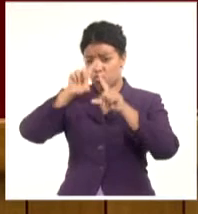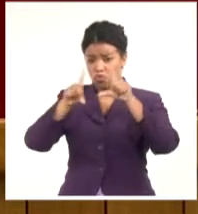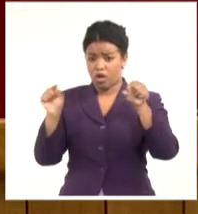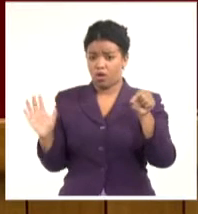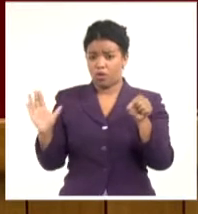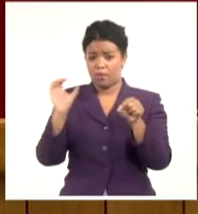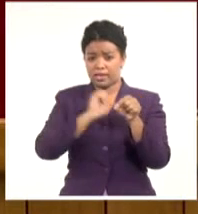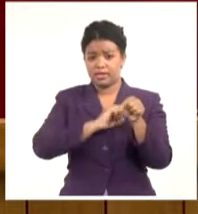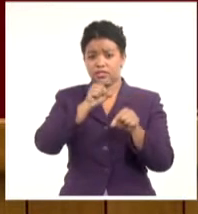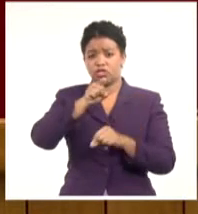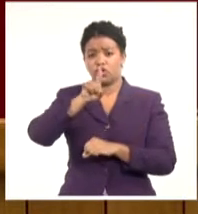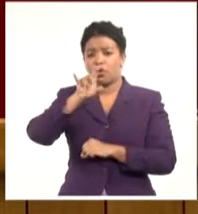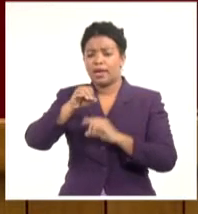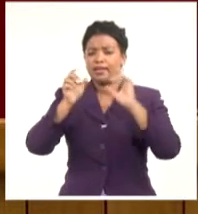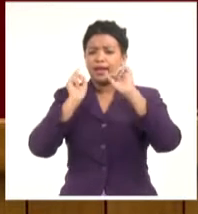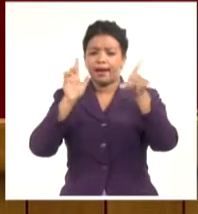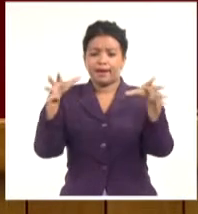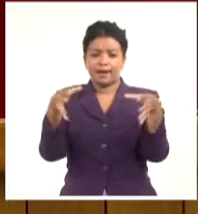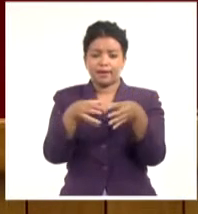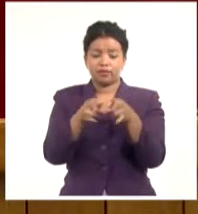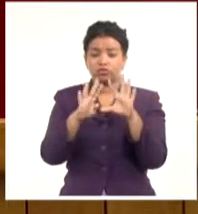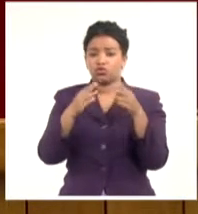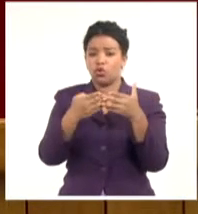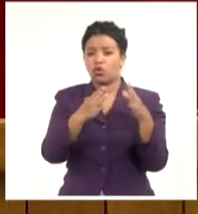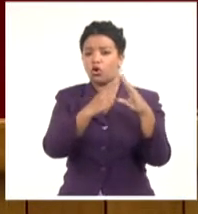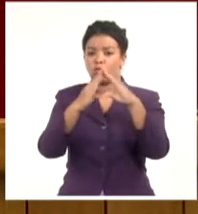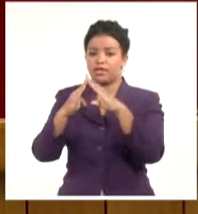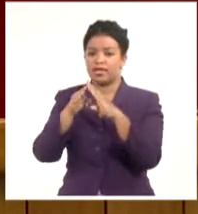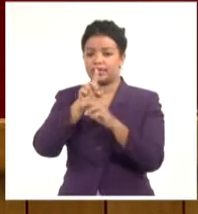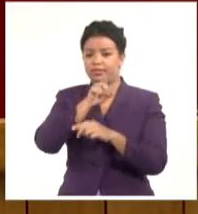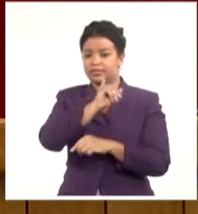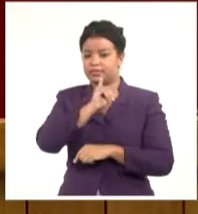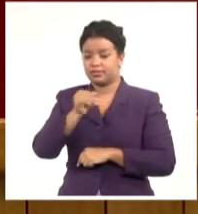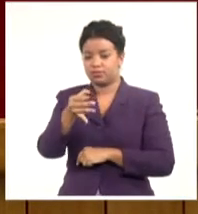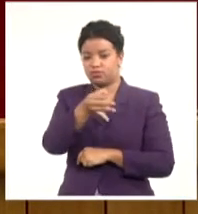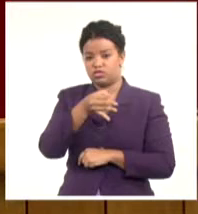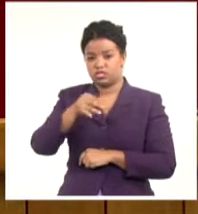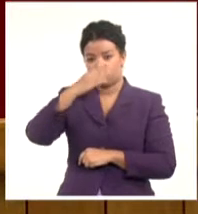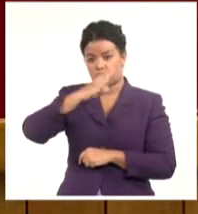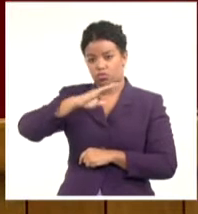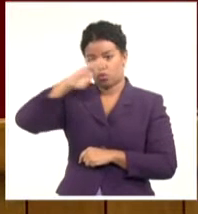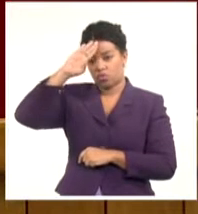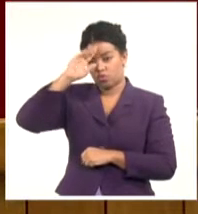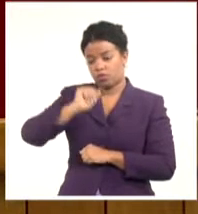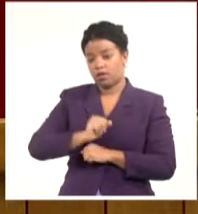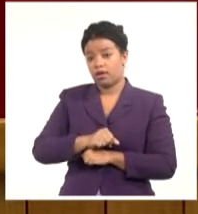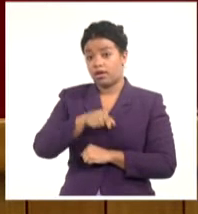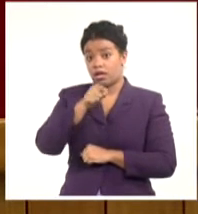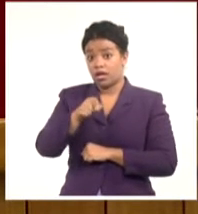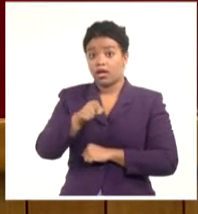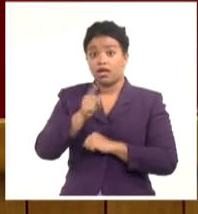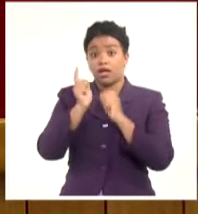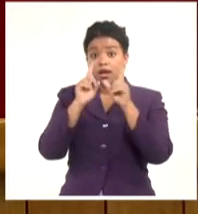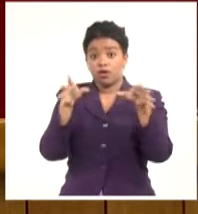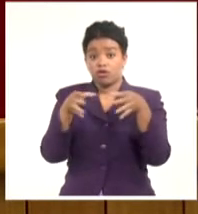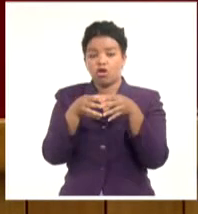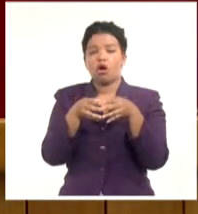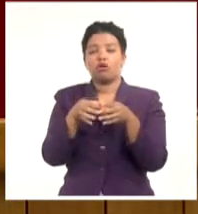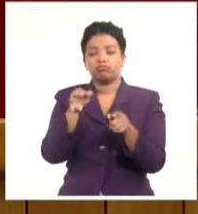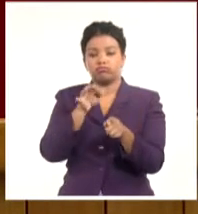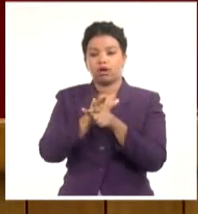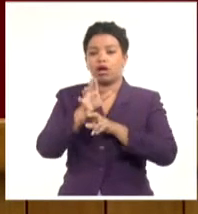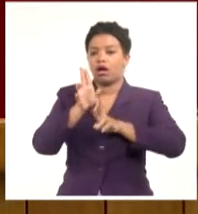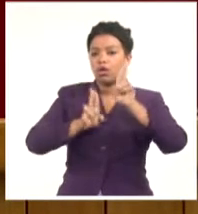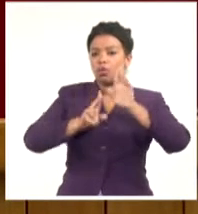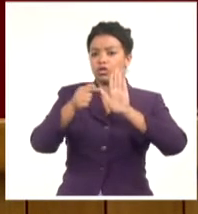190 debates, todos en comunidades de los 166 municipios del país, que devinieron verdaderos congresos, o lo que es lo